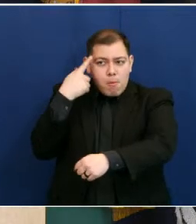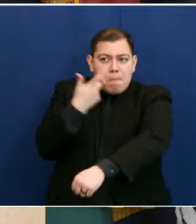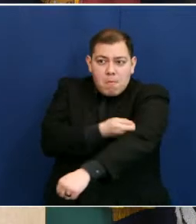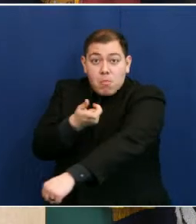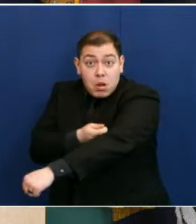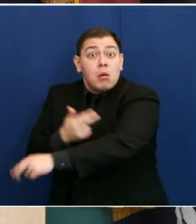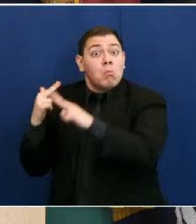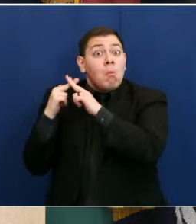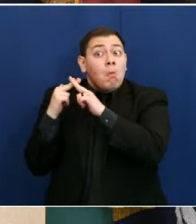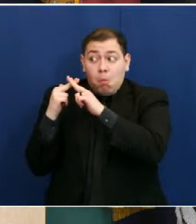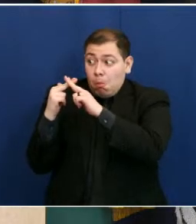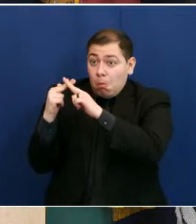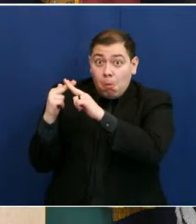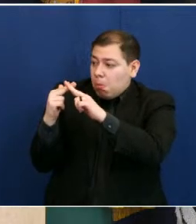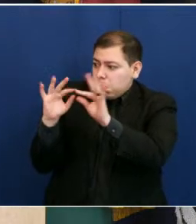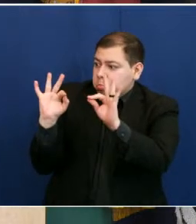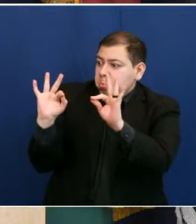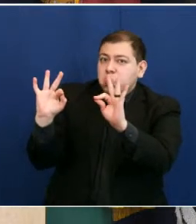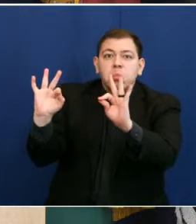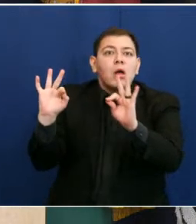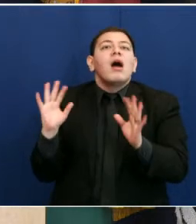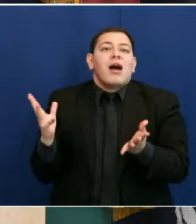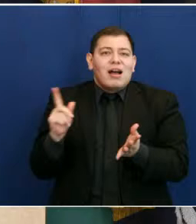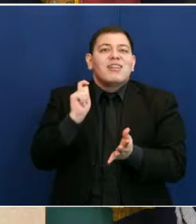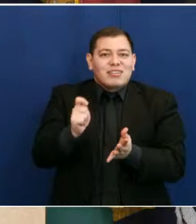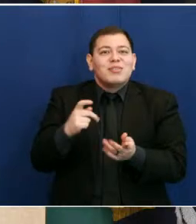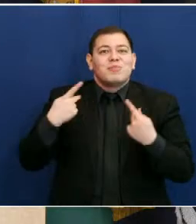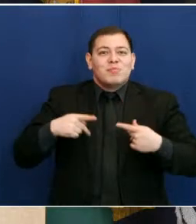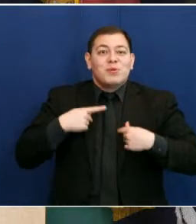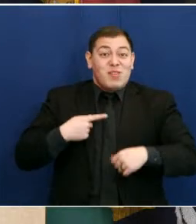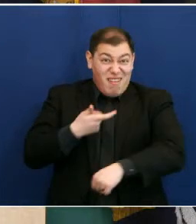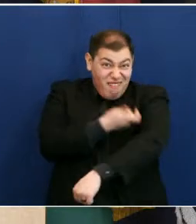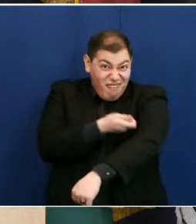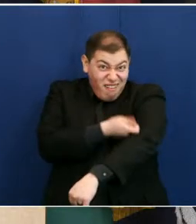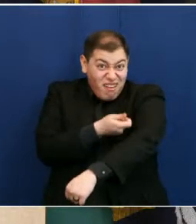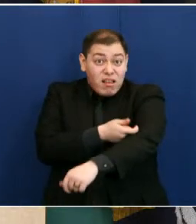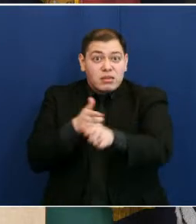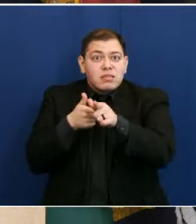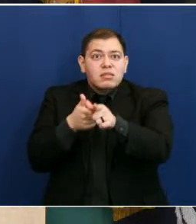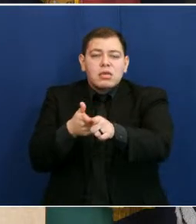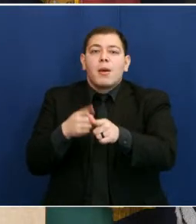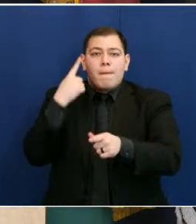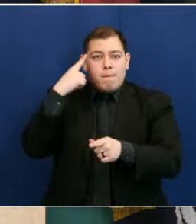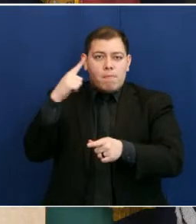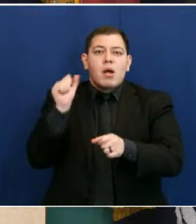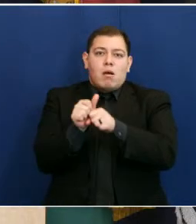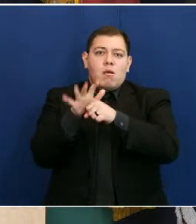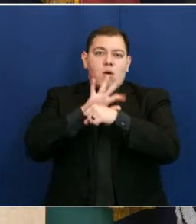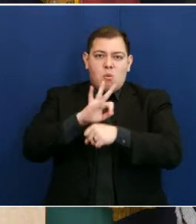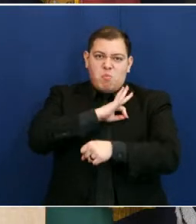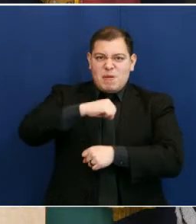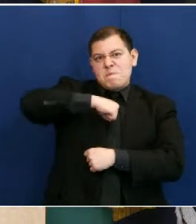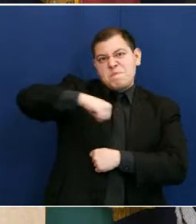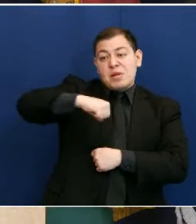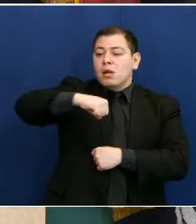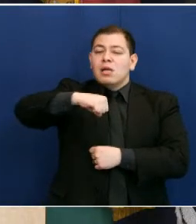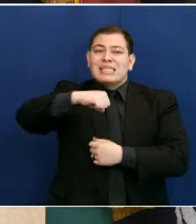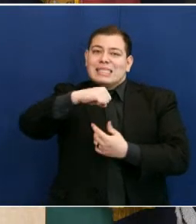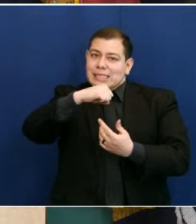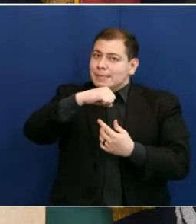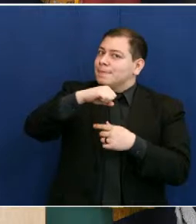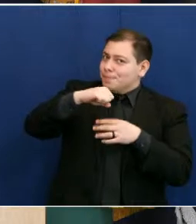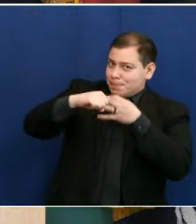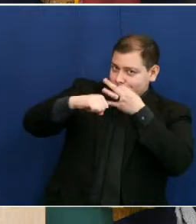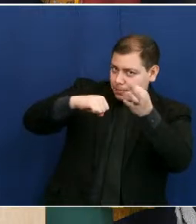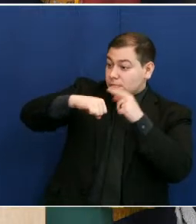la vacuna sabemos que es una de las formas para combatir la pandemia, pero también queremos recordar a todo el mundo e informarles que